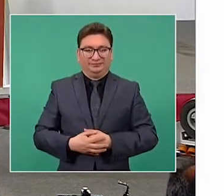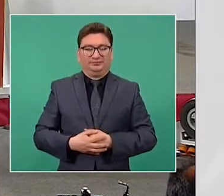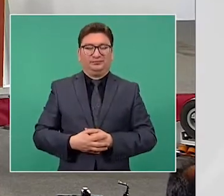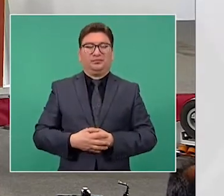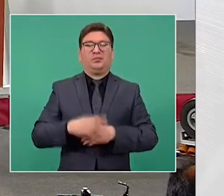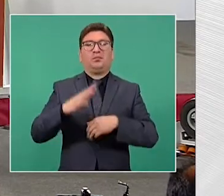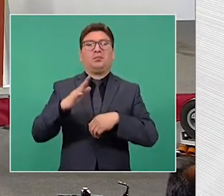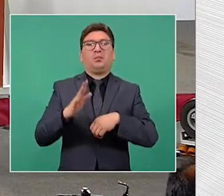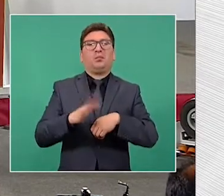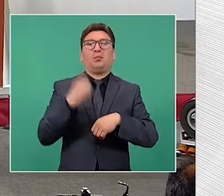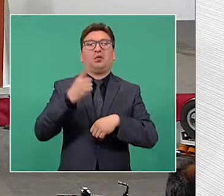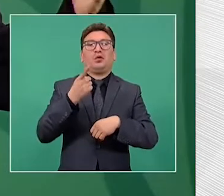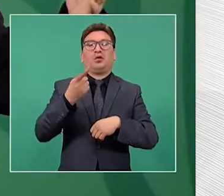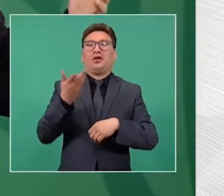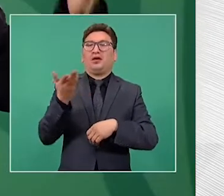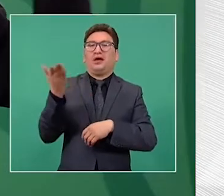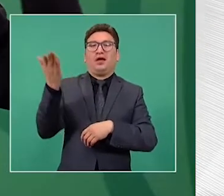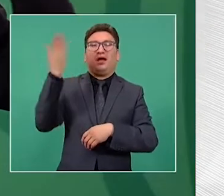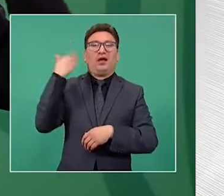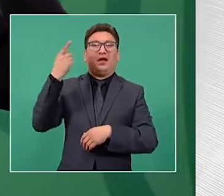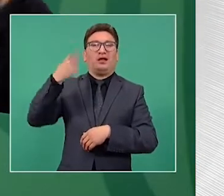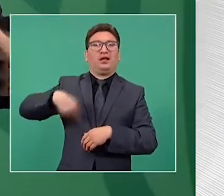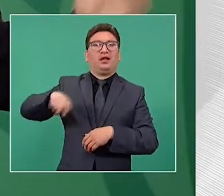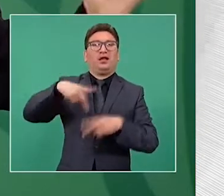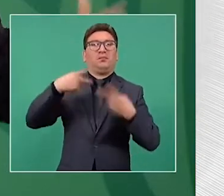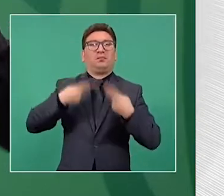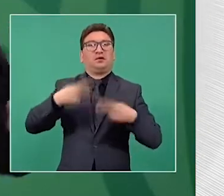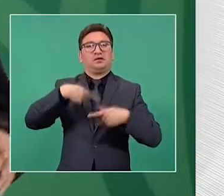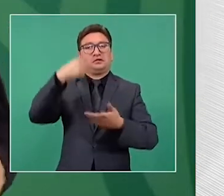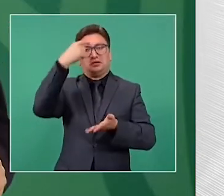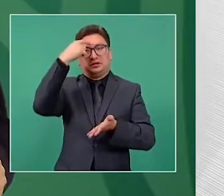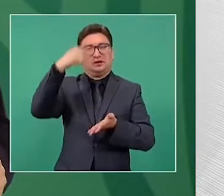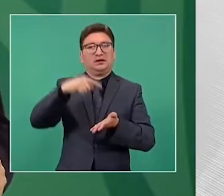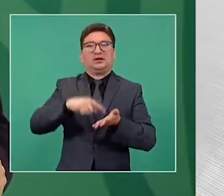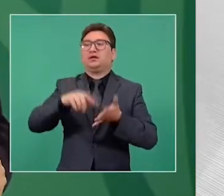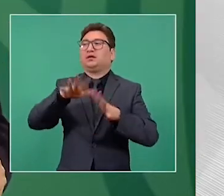porque suponían que el pueblo no existía.